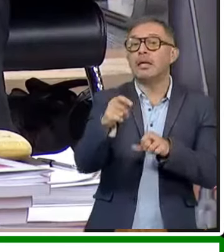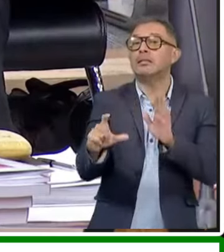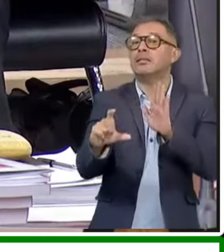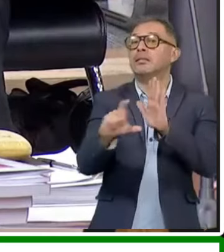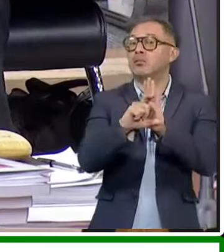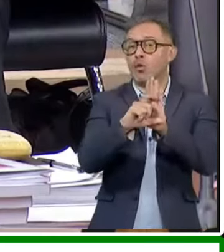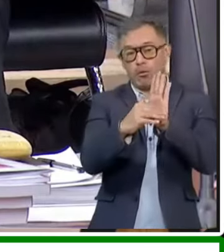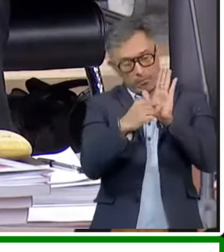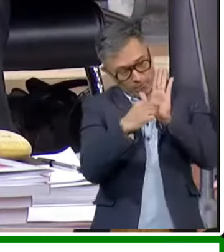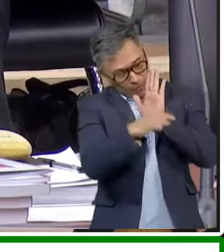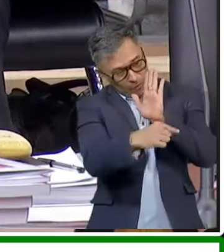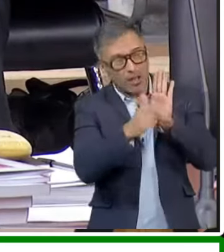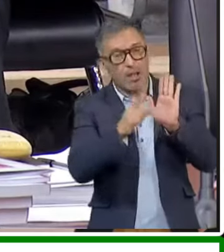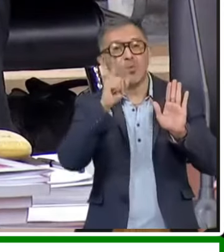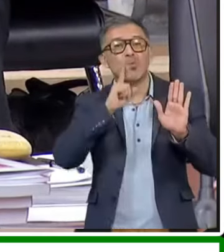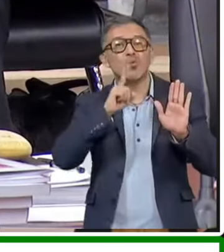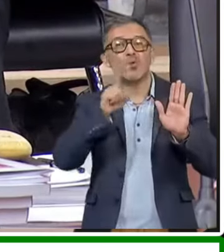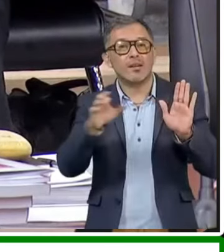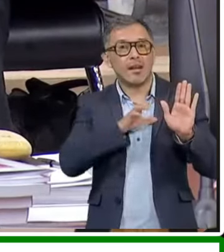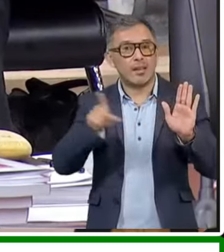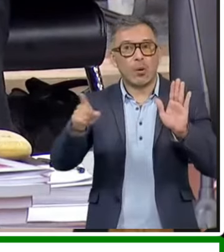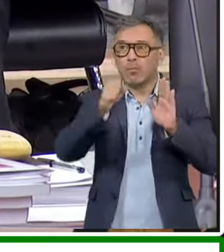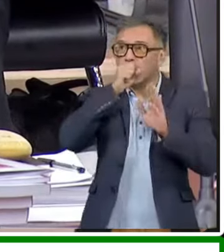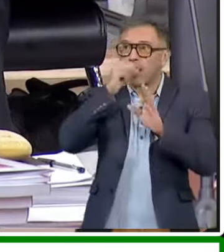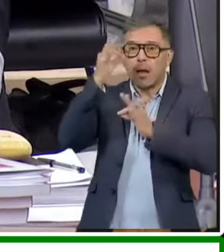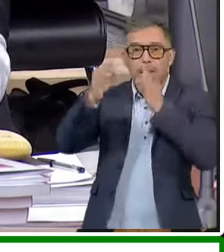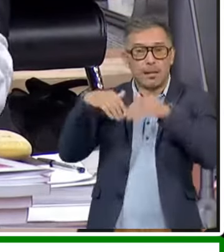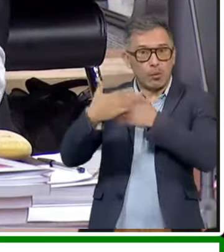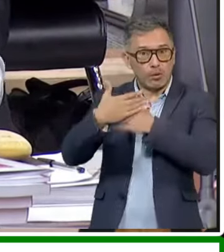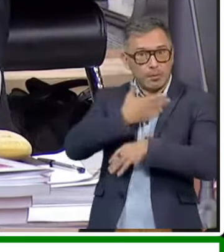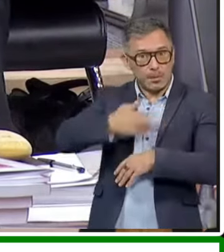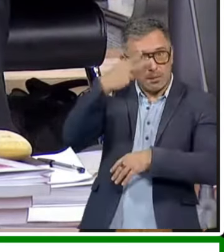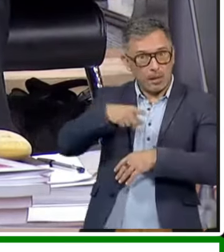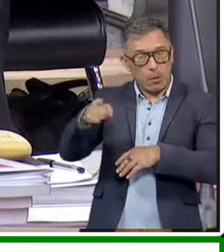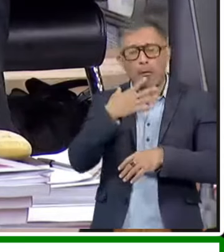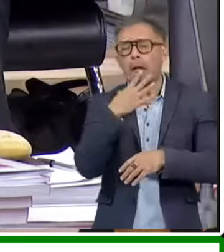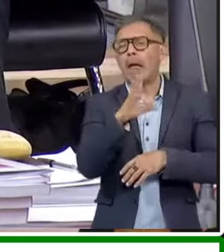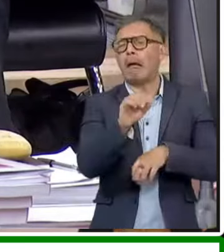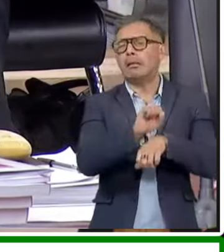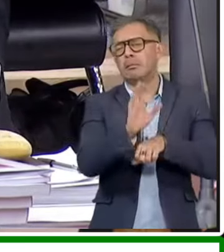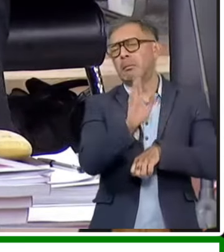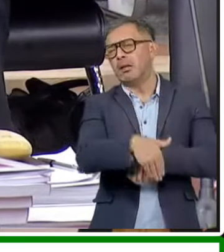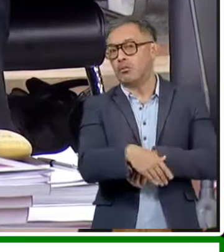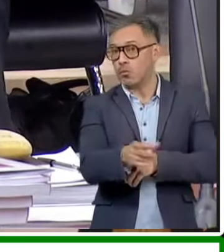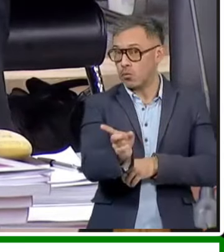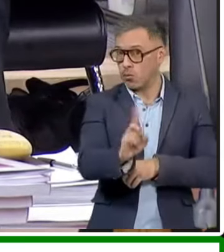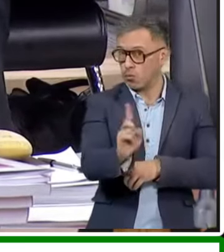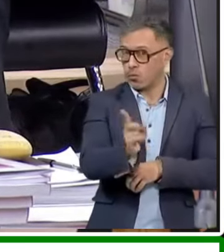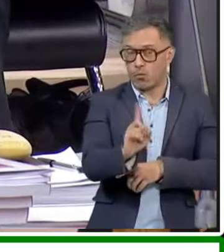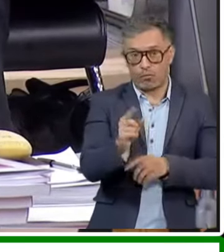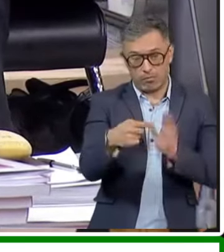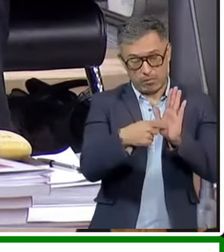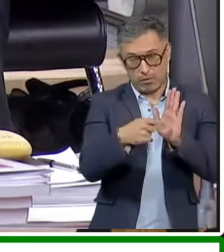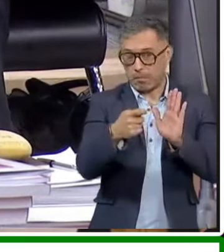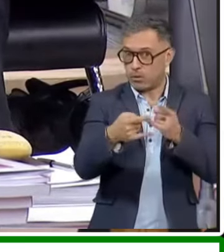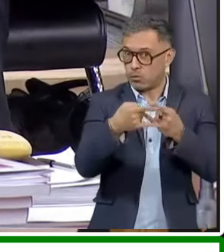una campaña de una candidata a la presidencia no es un asunto menor. Es un hecho inédito, sin precedente, muy